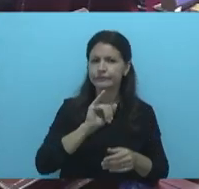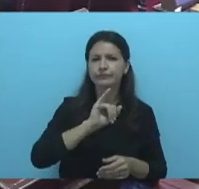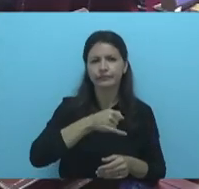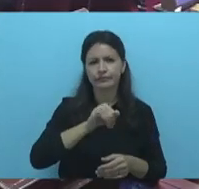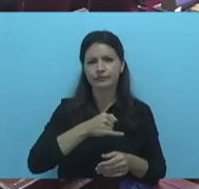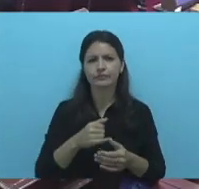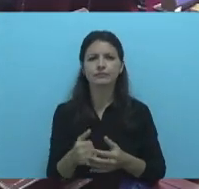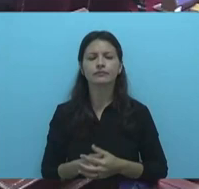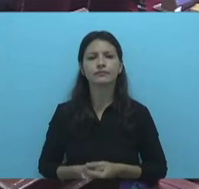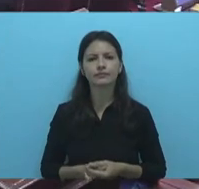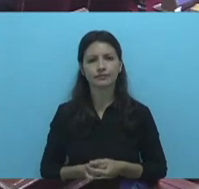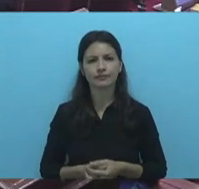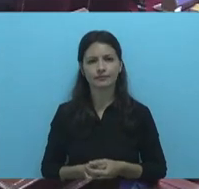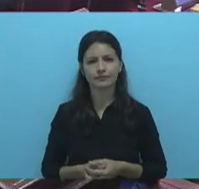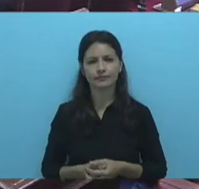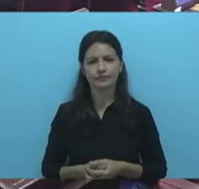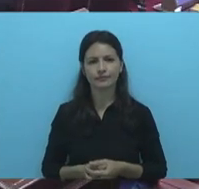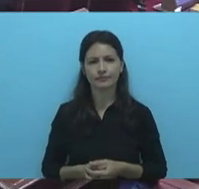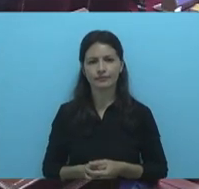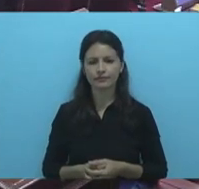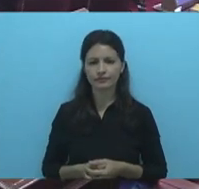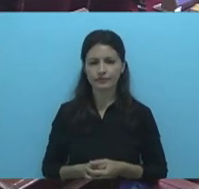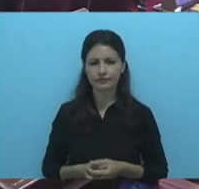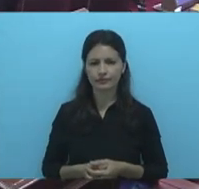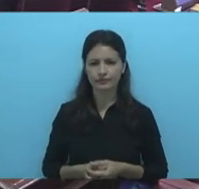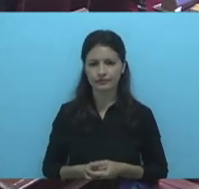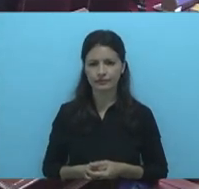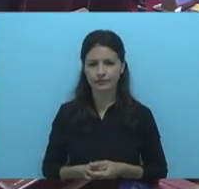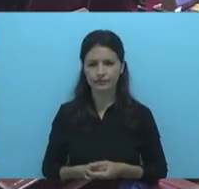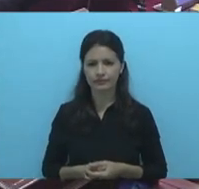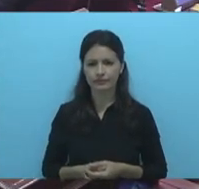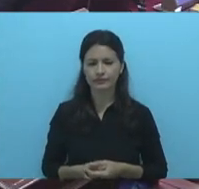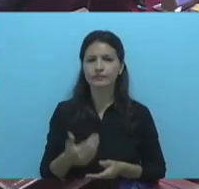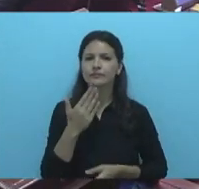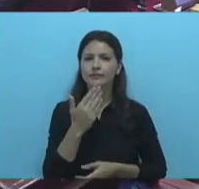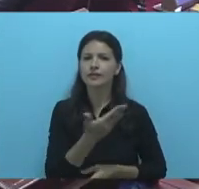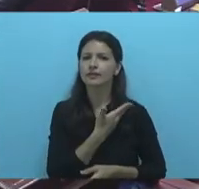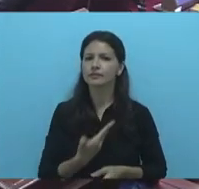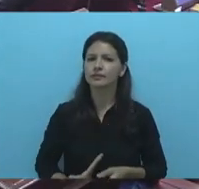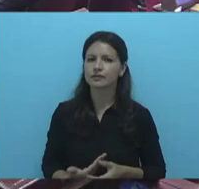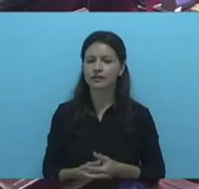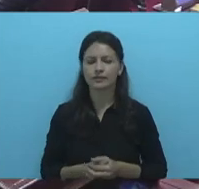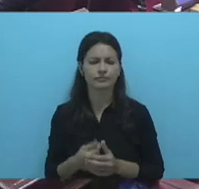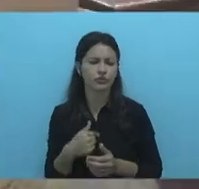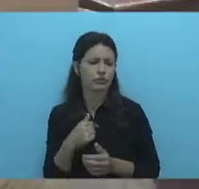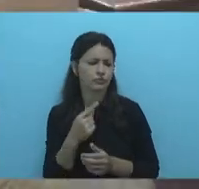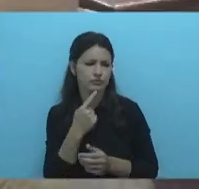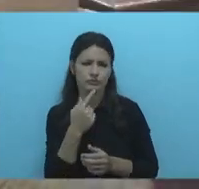resulta aprobado. Diputado Pablo Oliver tiene la palabra. Gracias, señor presidente. Muy